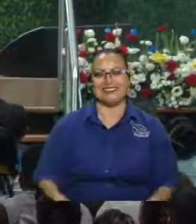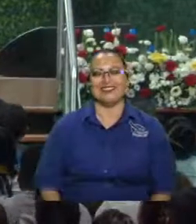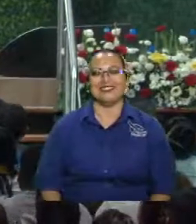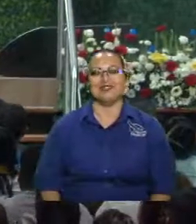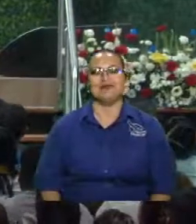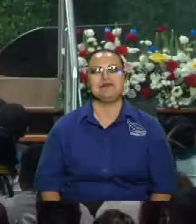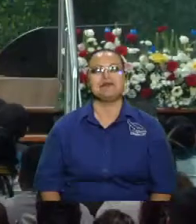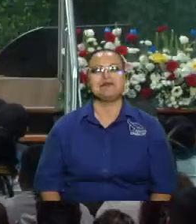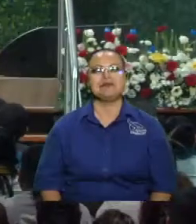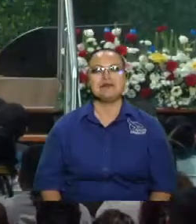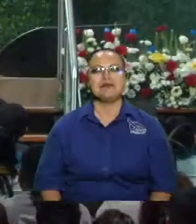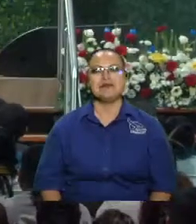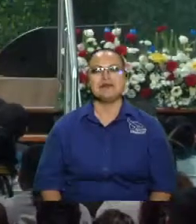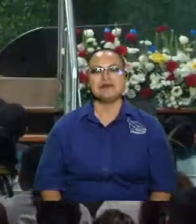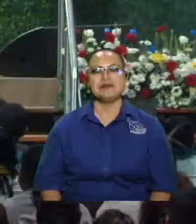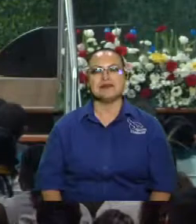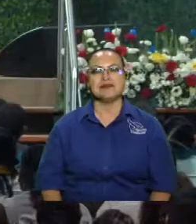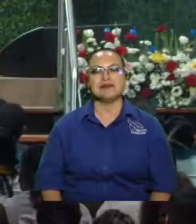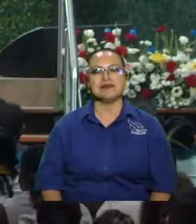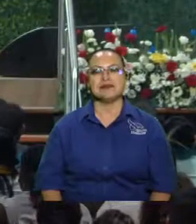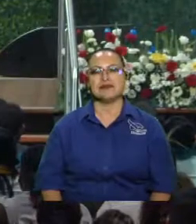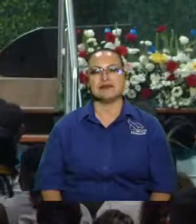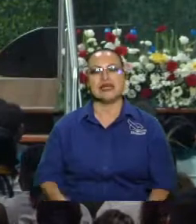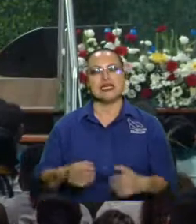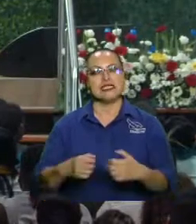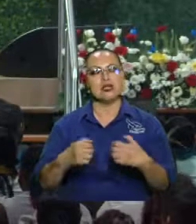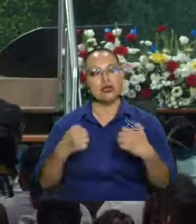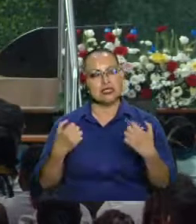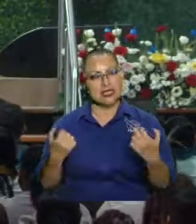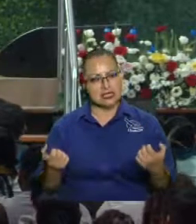Espero que usted no le vaya a molestar eso.